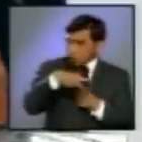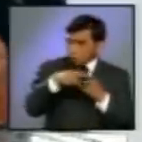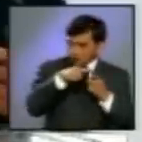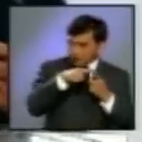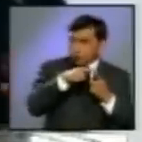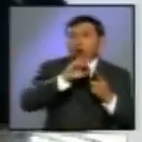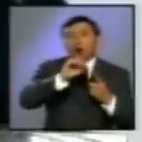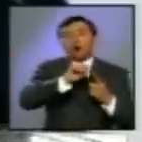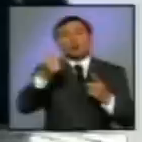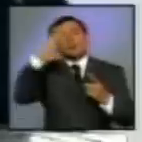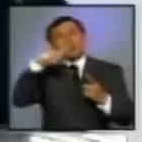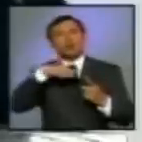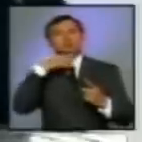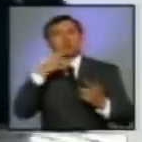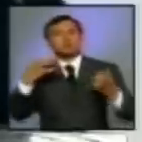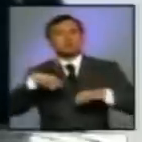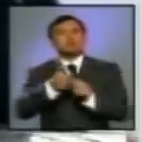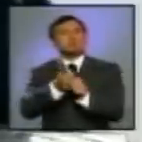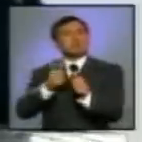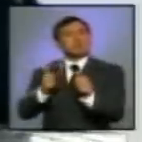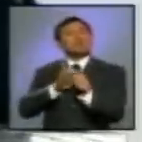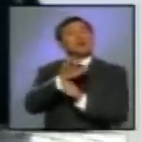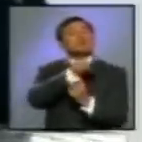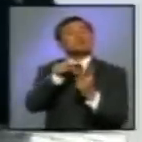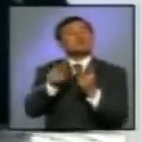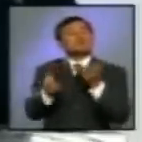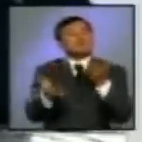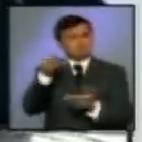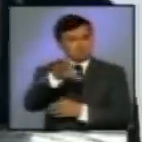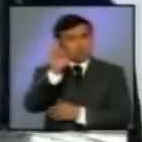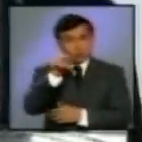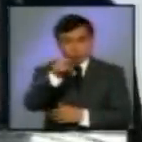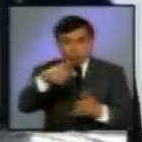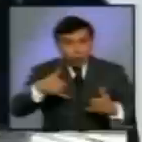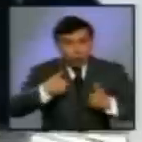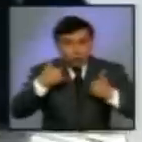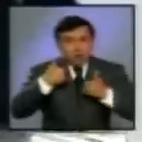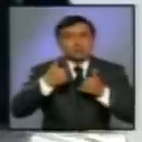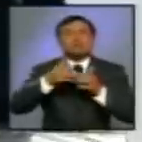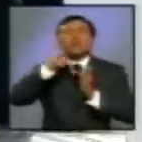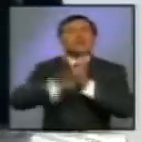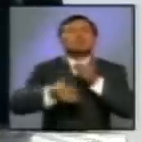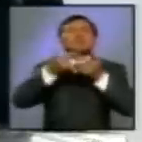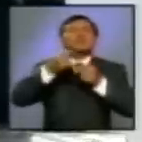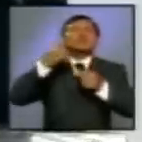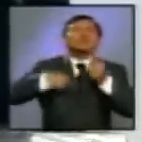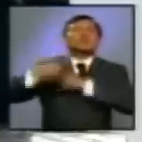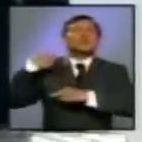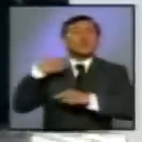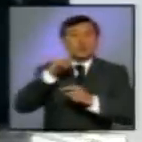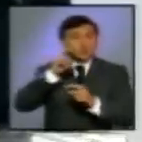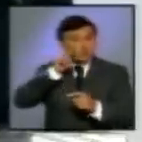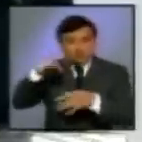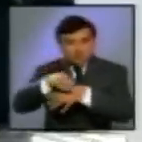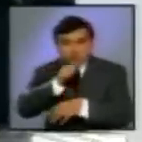atraso. Si eres joven, tal vez no conozcas esta historia. Pregúntale a tus padres. Yo quiero para tus hijos